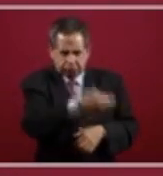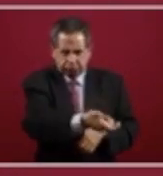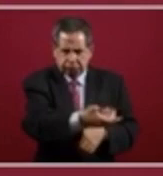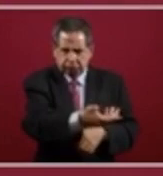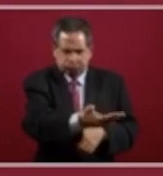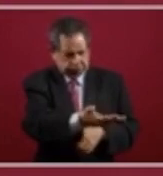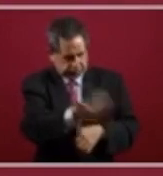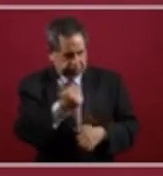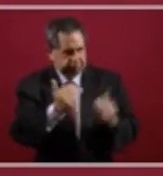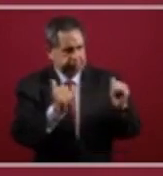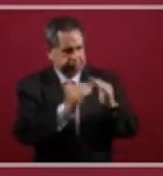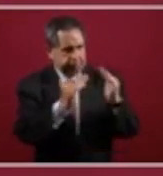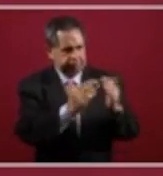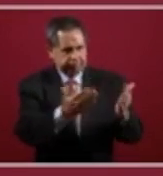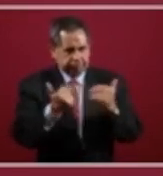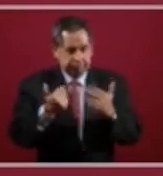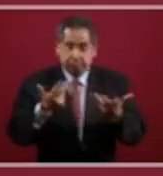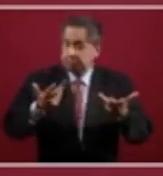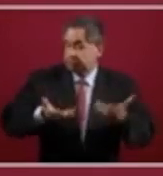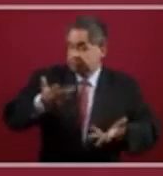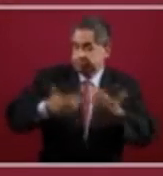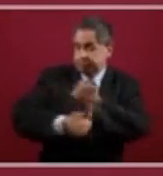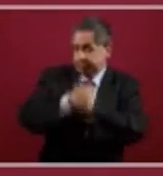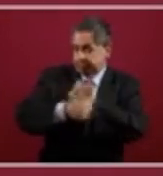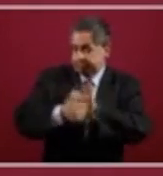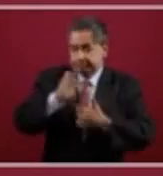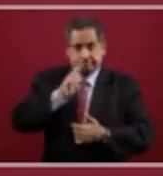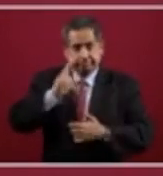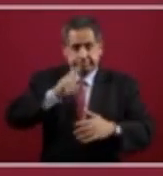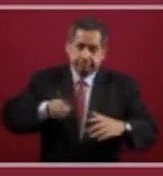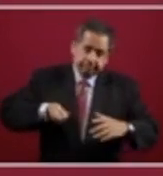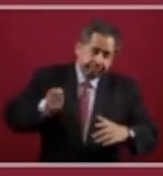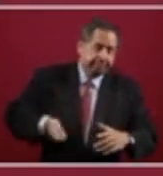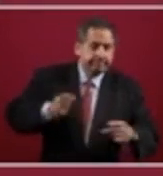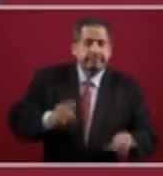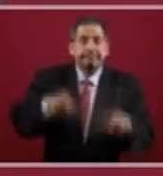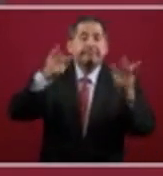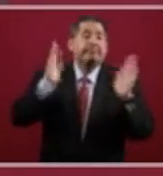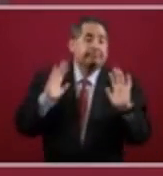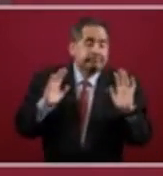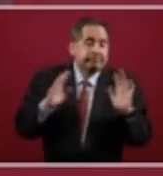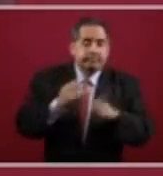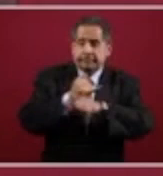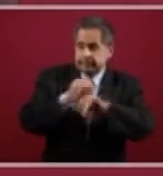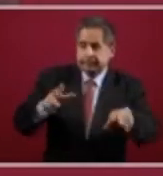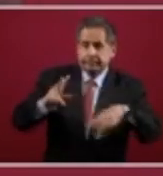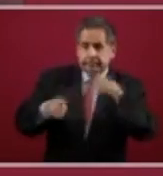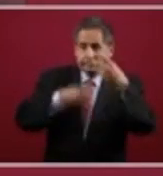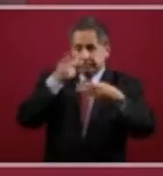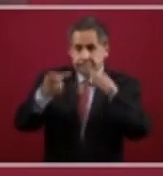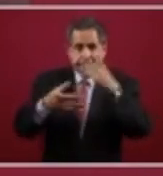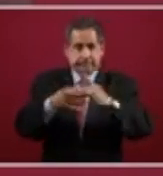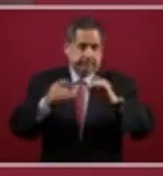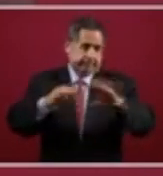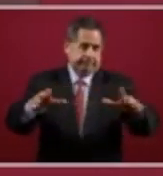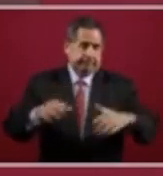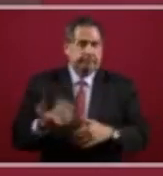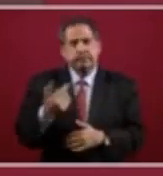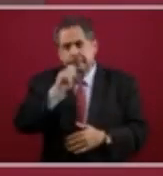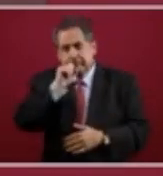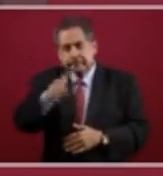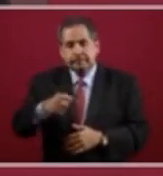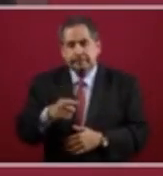en la subasta. Eso se va a informar y se va a aclarar. Y